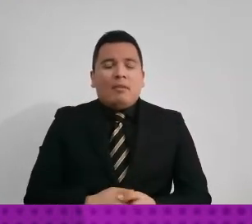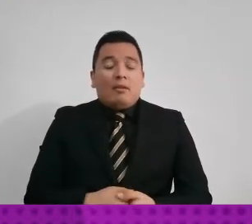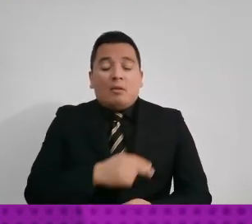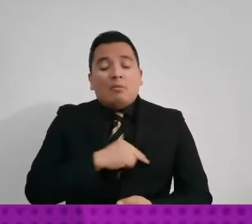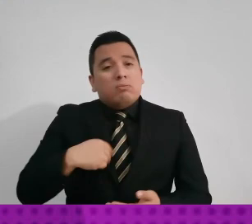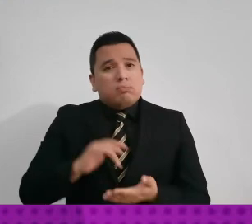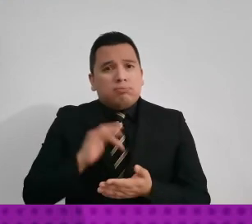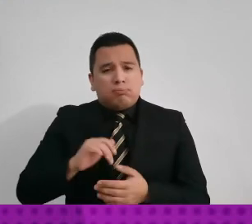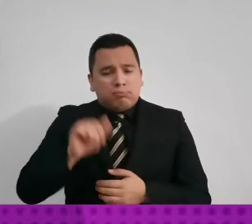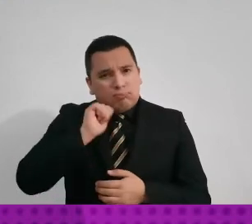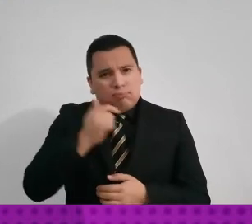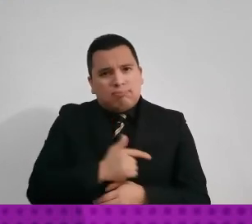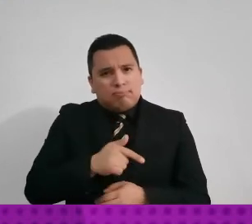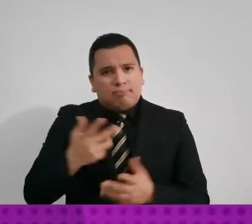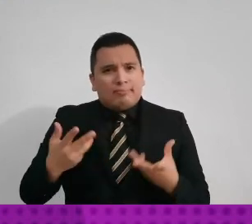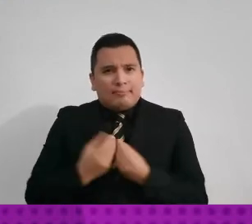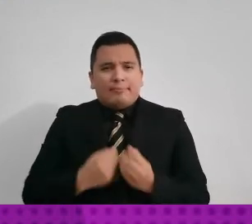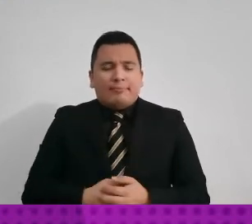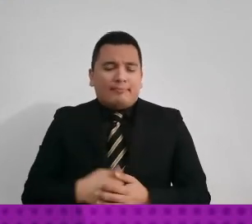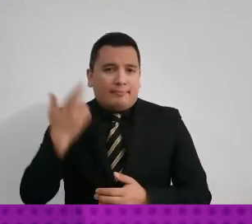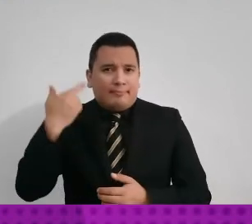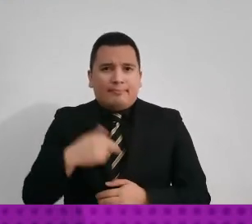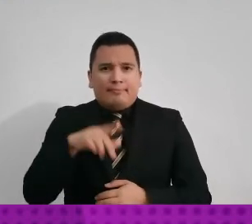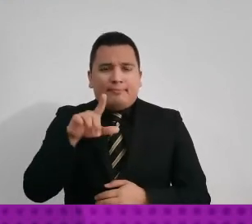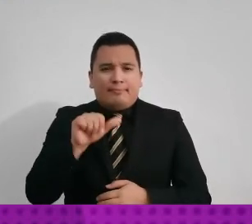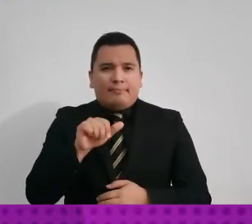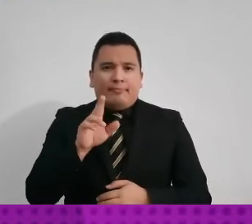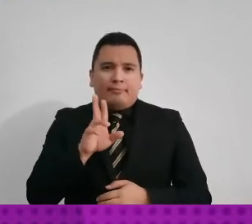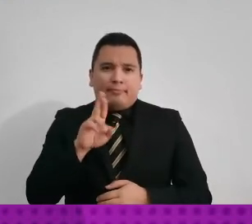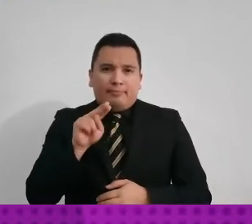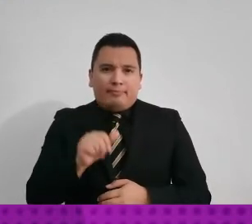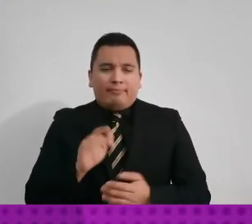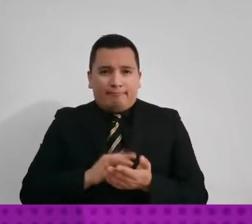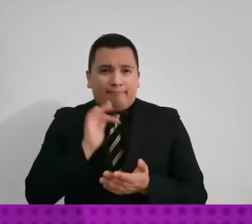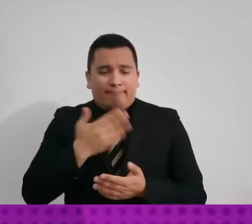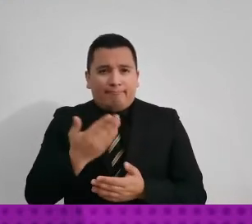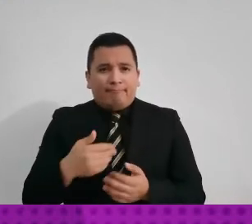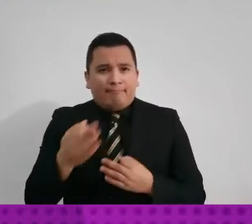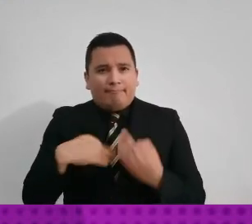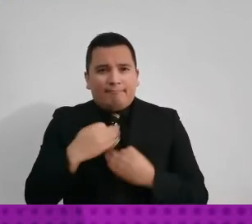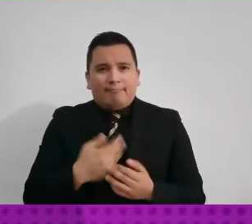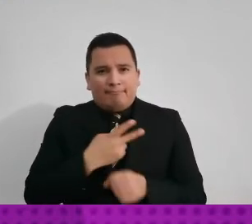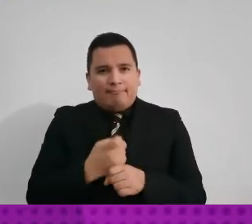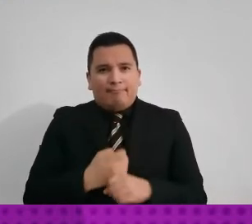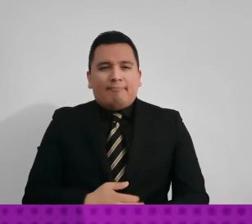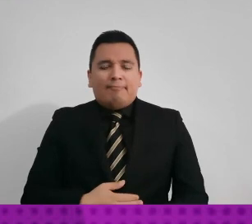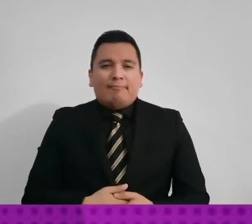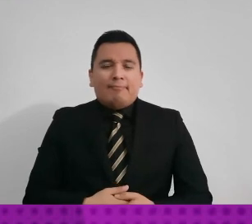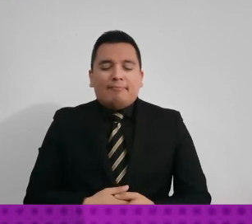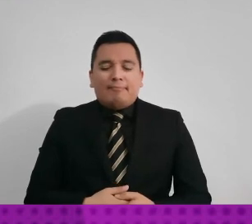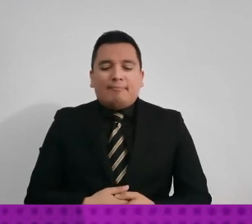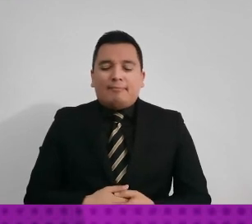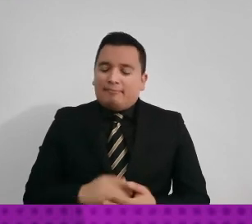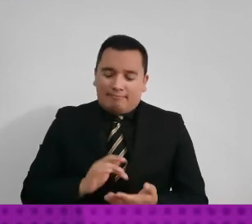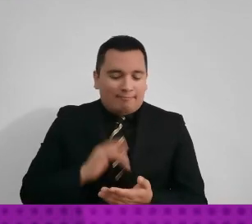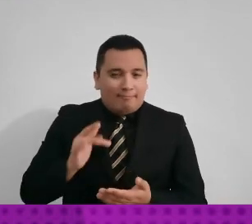señor secretario. Le queremos agradecer. Siempre es un gusto tenerlo aquí con nosotros en la urna. Gracias a ti y a ustedes por la